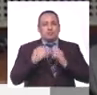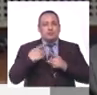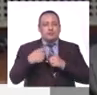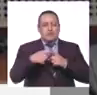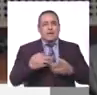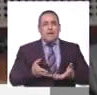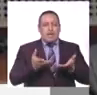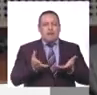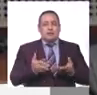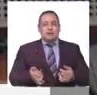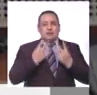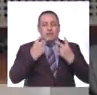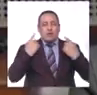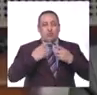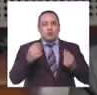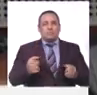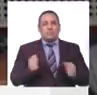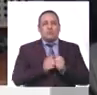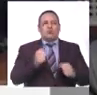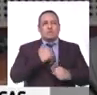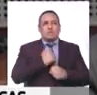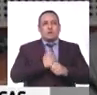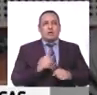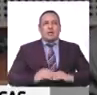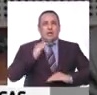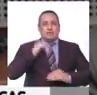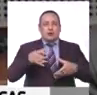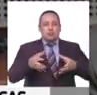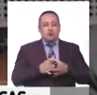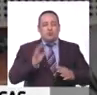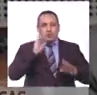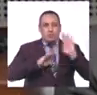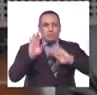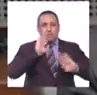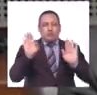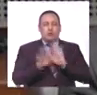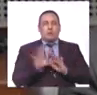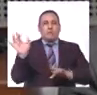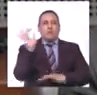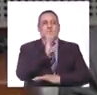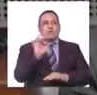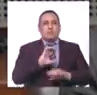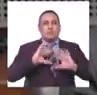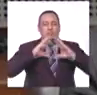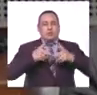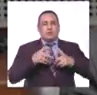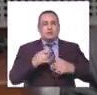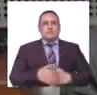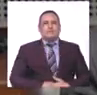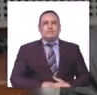institucional existente y oportuna ante las crecientes preocupaciones ambientales, globales y nacionales.